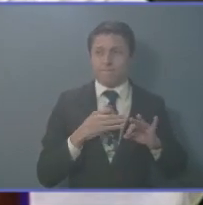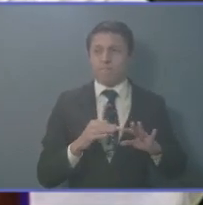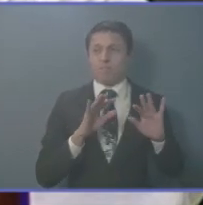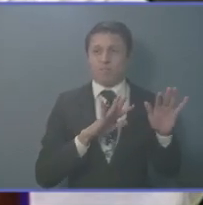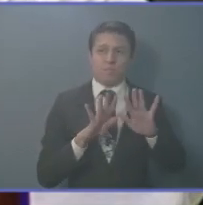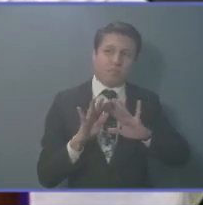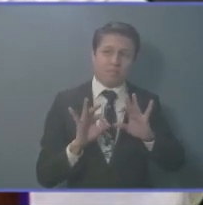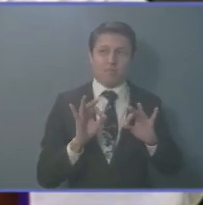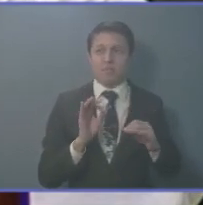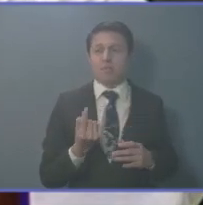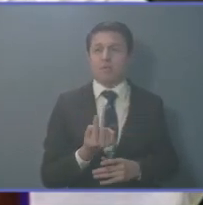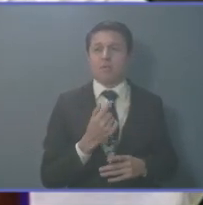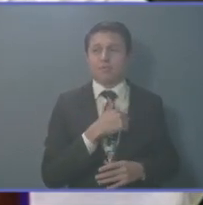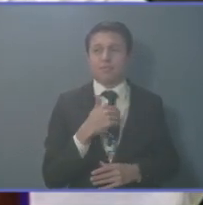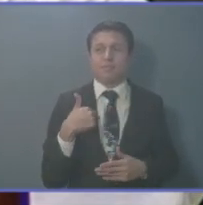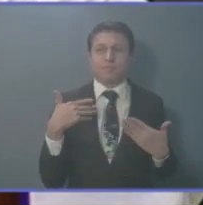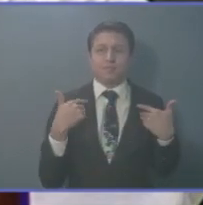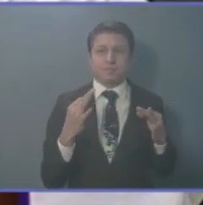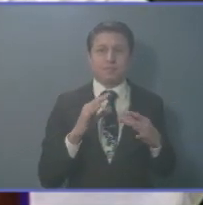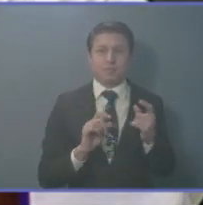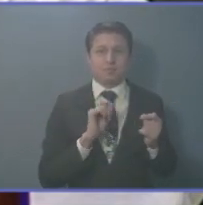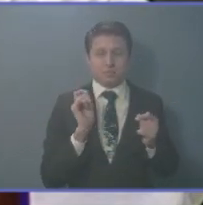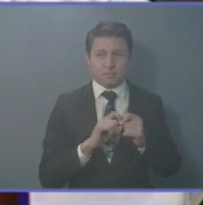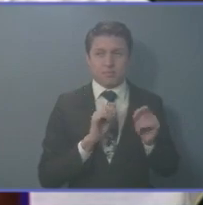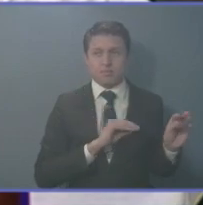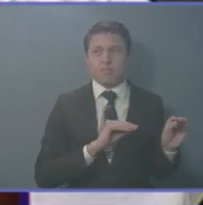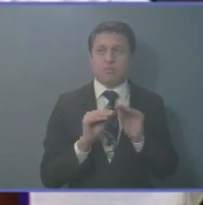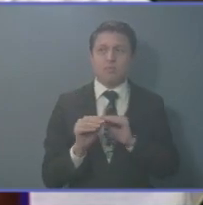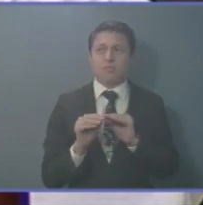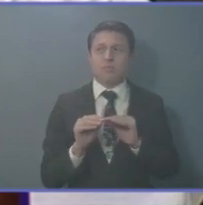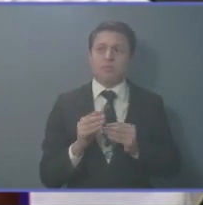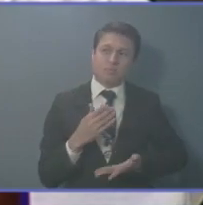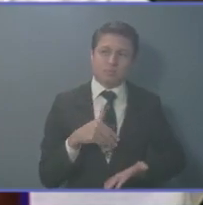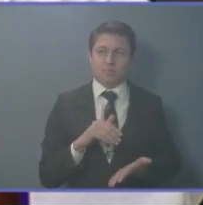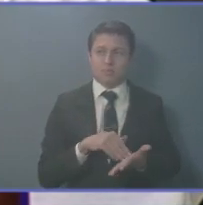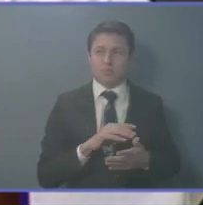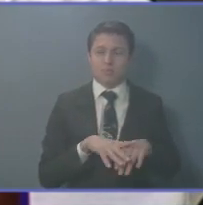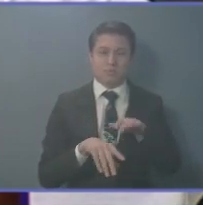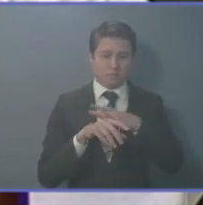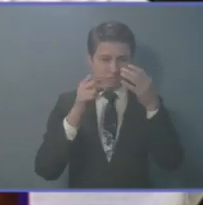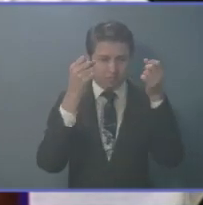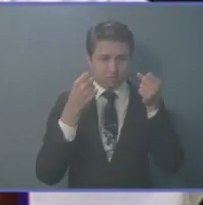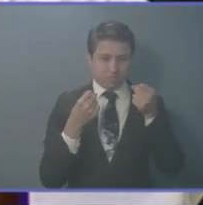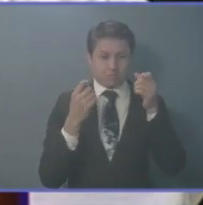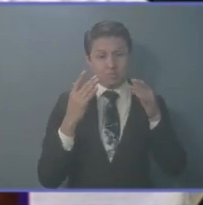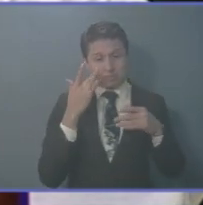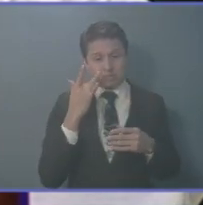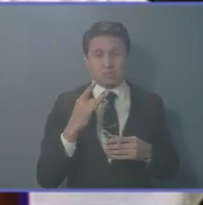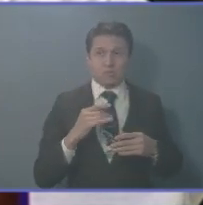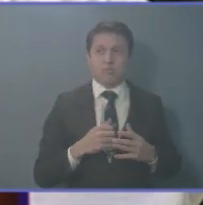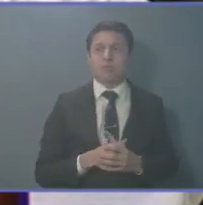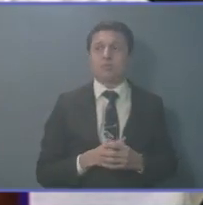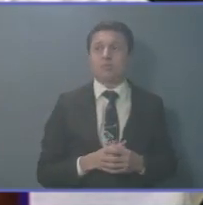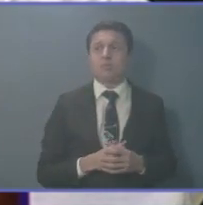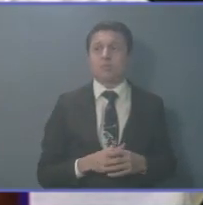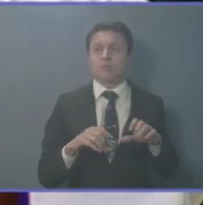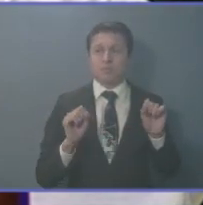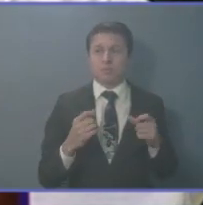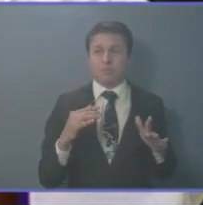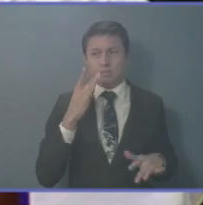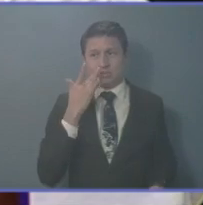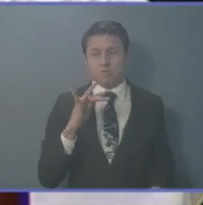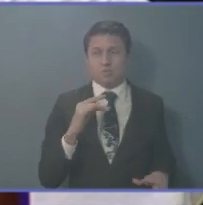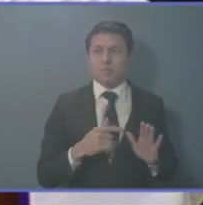personal médico del Ministerio de Salud determinará su traslado a un centro de contención o cuarentena domiciliar por haber estado expuesto